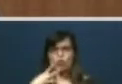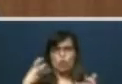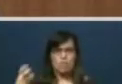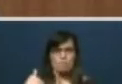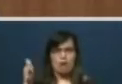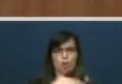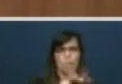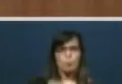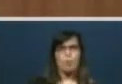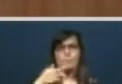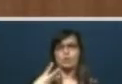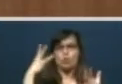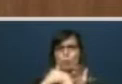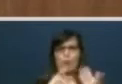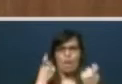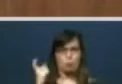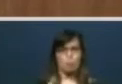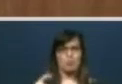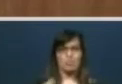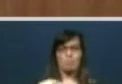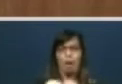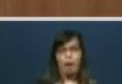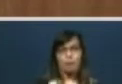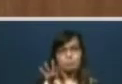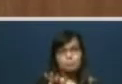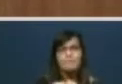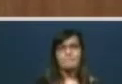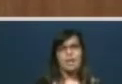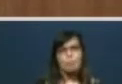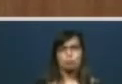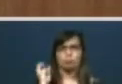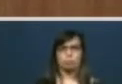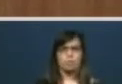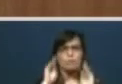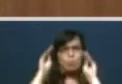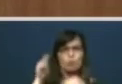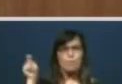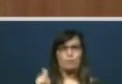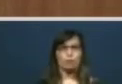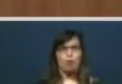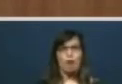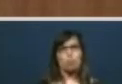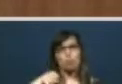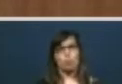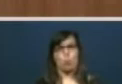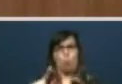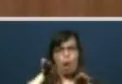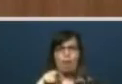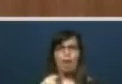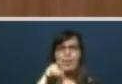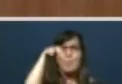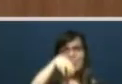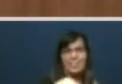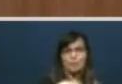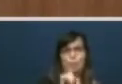en este marco vamos a seguir apostando por la formación profesional dual que ha duplicado sus centros participantes y sus empresas